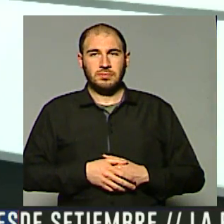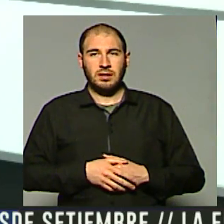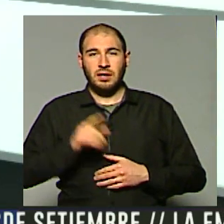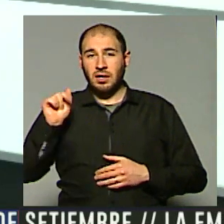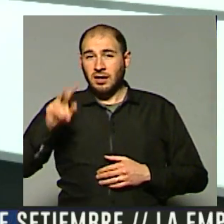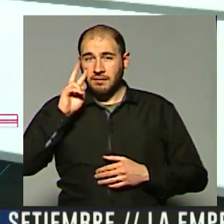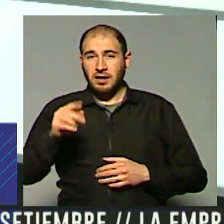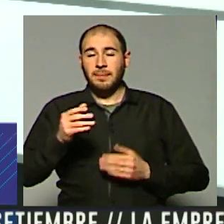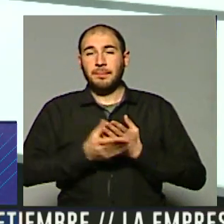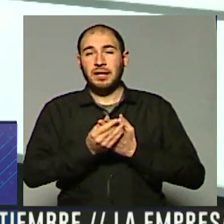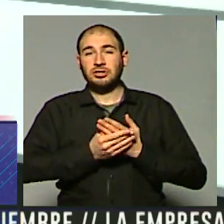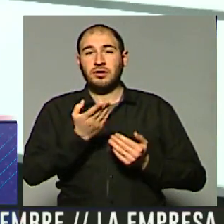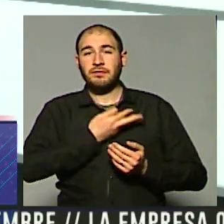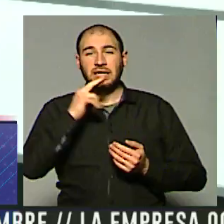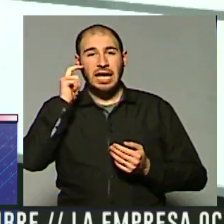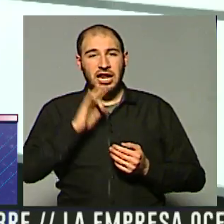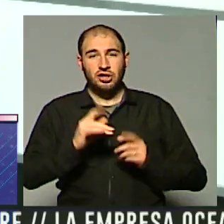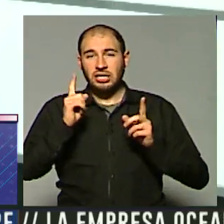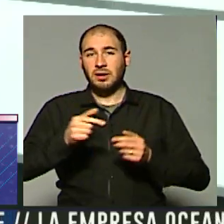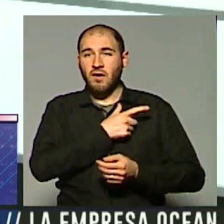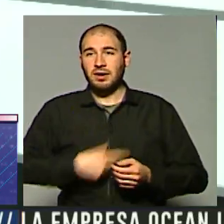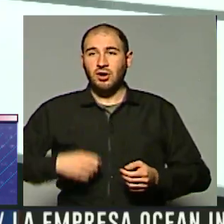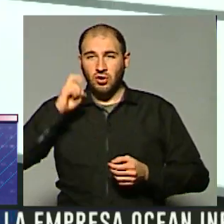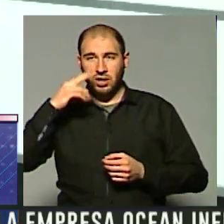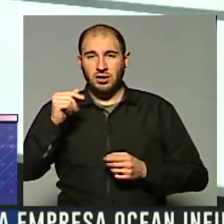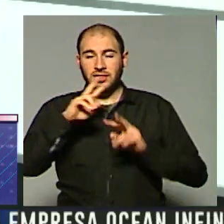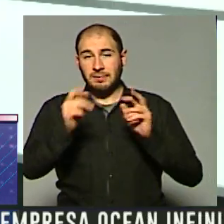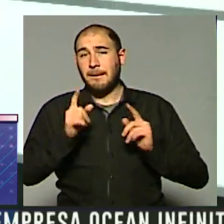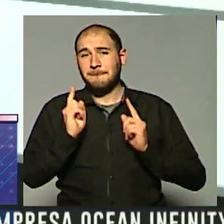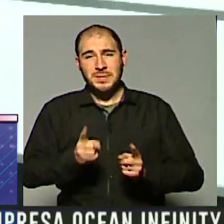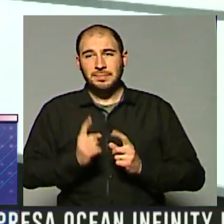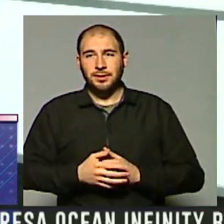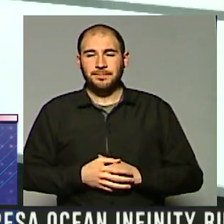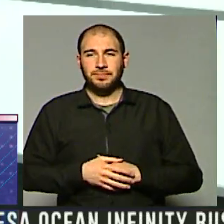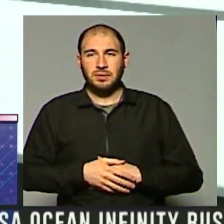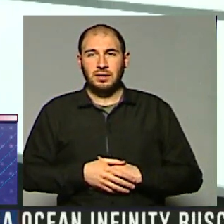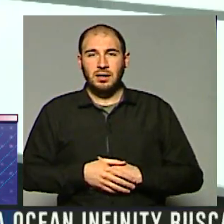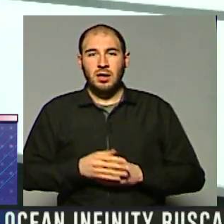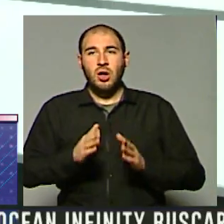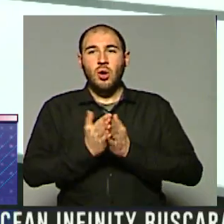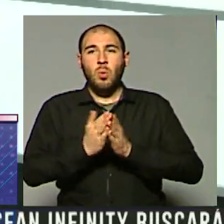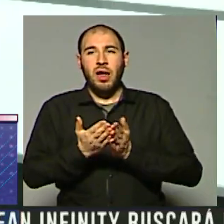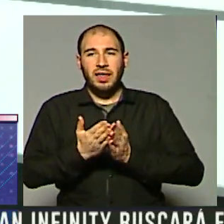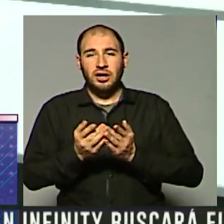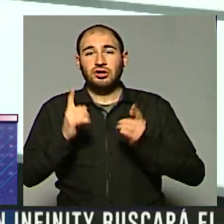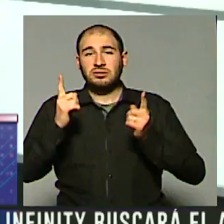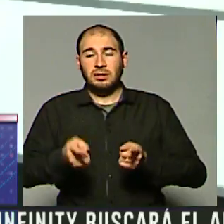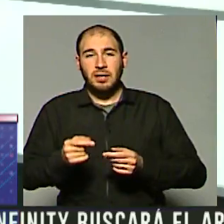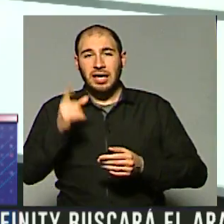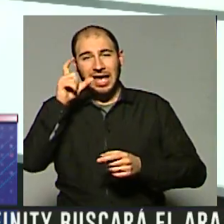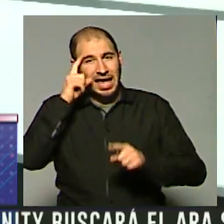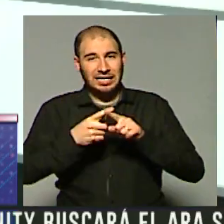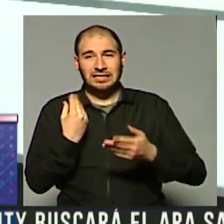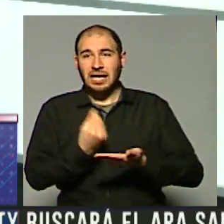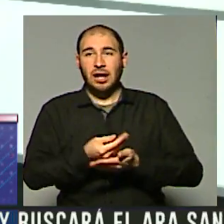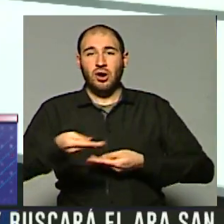Bueno, ahí veíamos al ministro Frigerio y al gobernador Cornejo hablando sobre el mismo tema, sobre los cuadernos y sobre los exfuncionarios